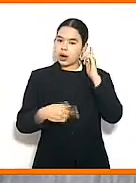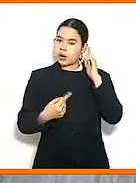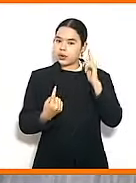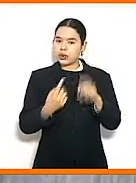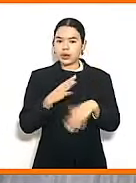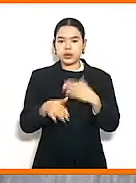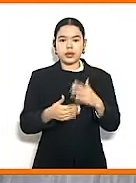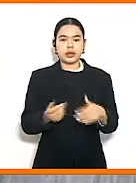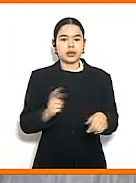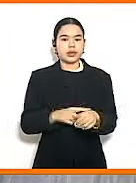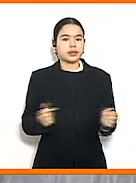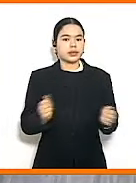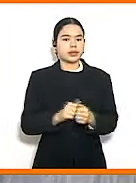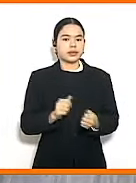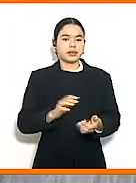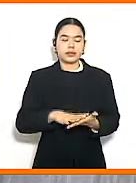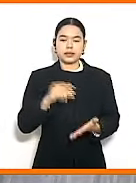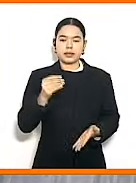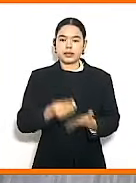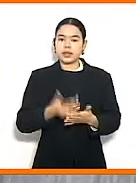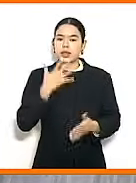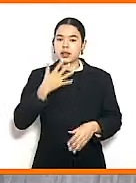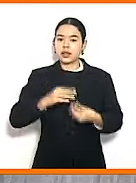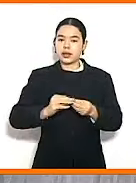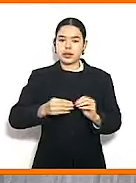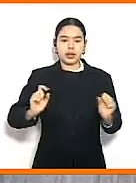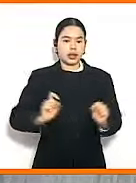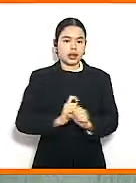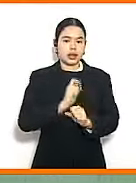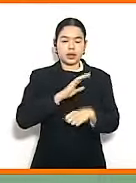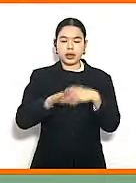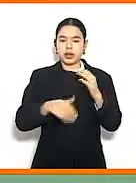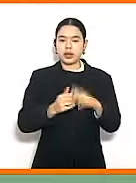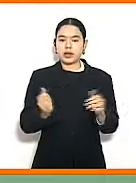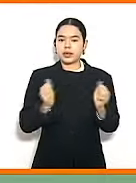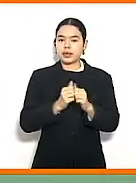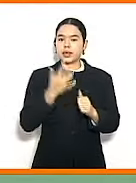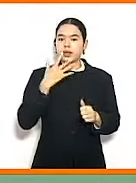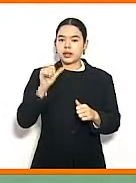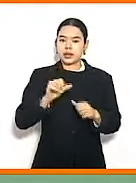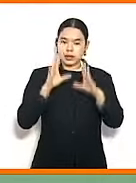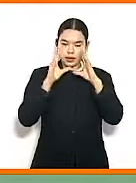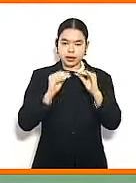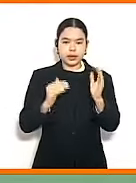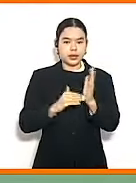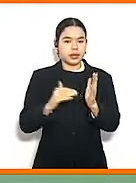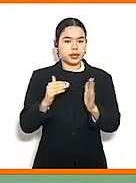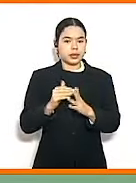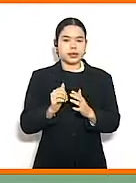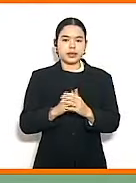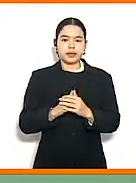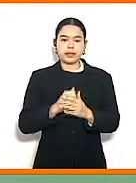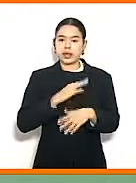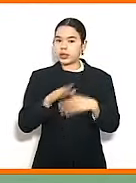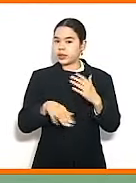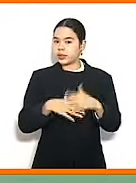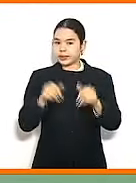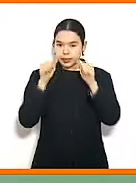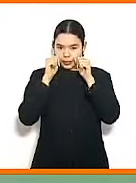uno, vamos a conocer ese afortunado número ganador que te dará la suerte en esta noche millonaria.